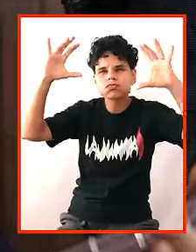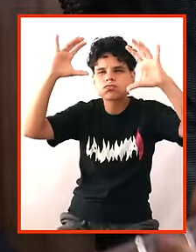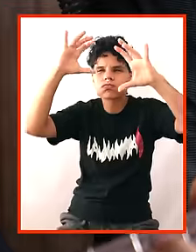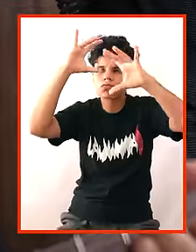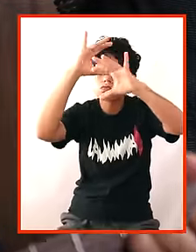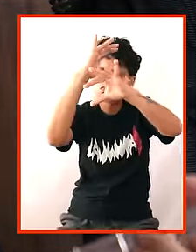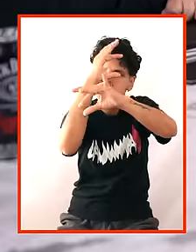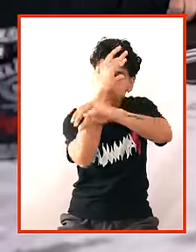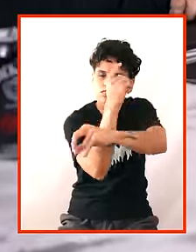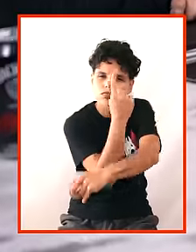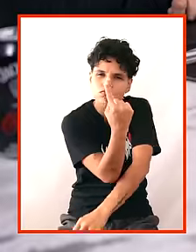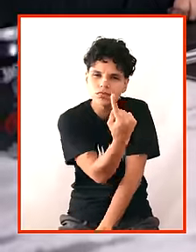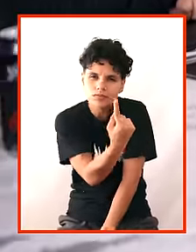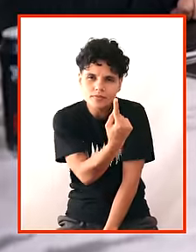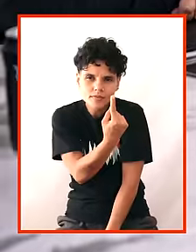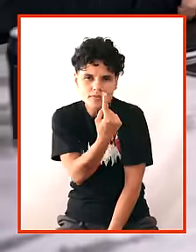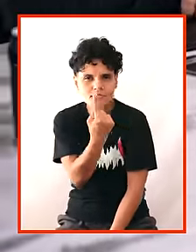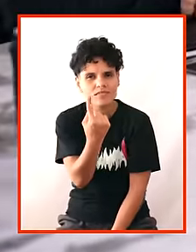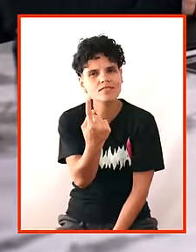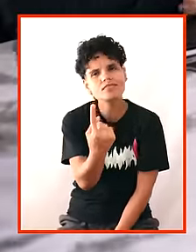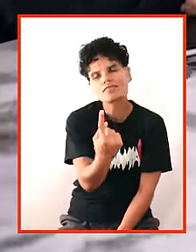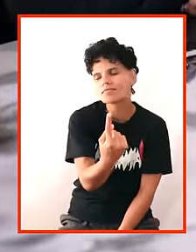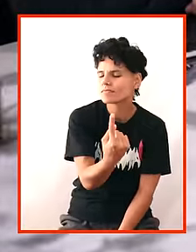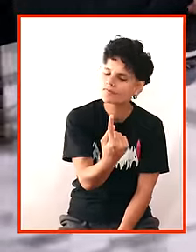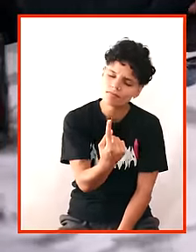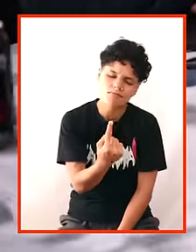a acostumbrar